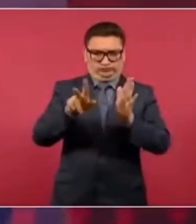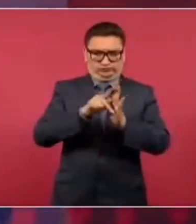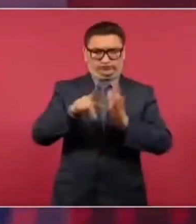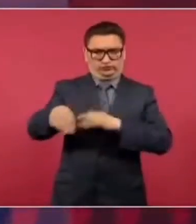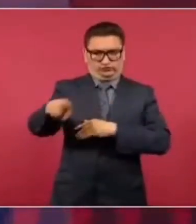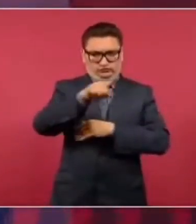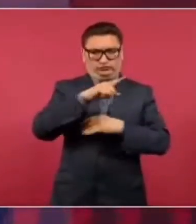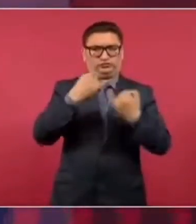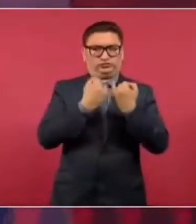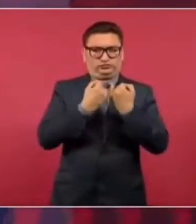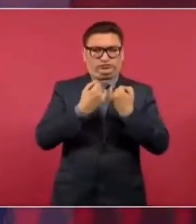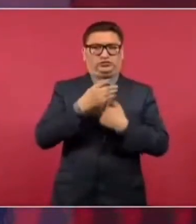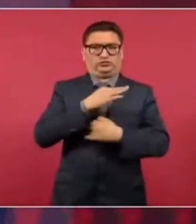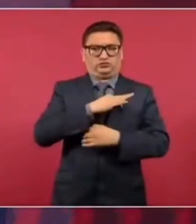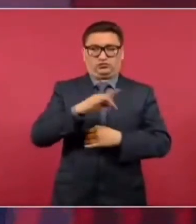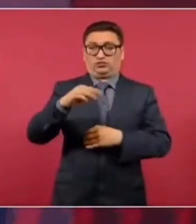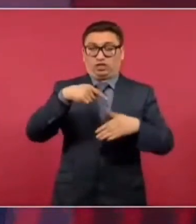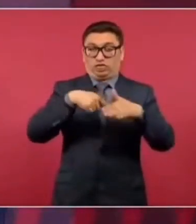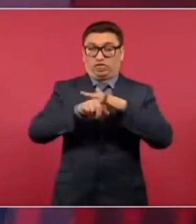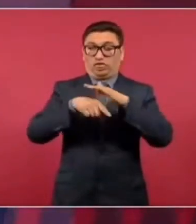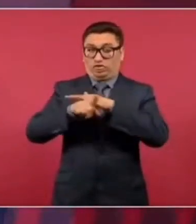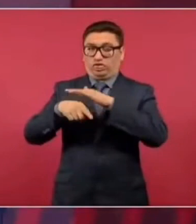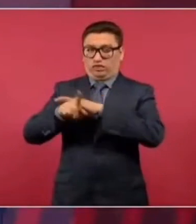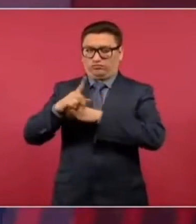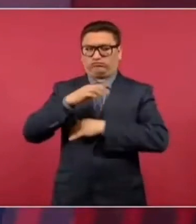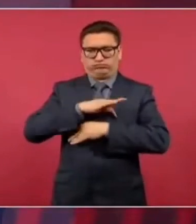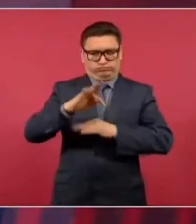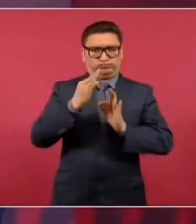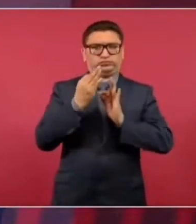prensa calumniosa